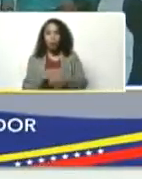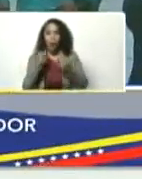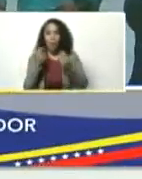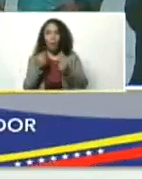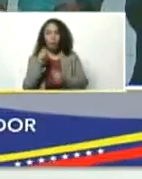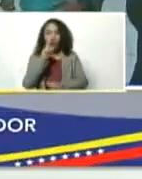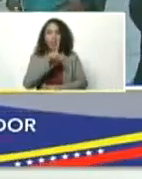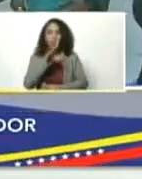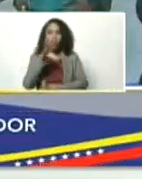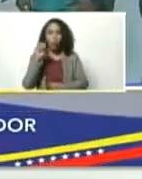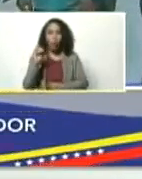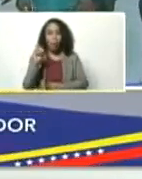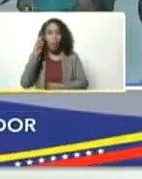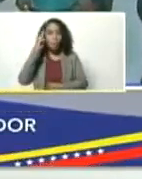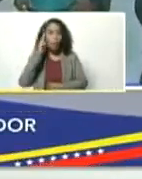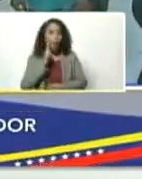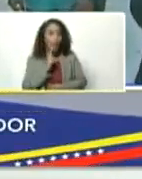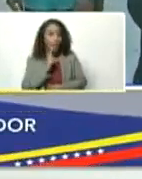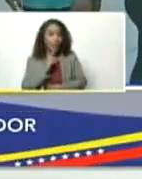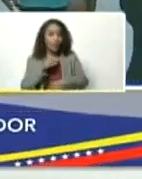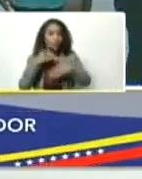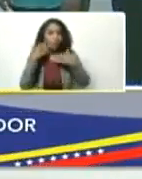es 150 bolívares,